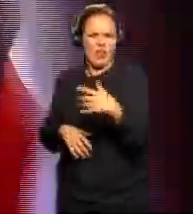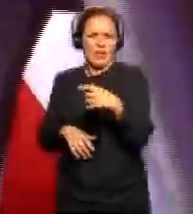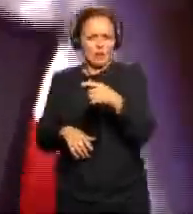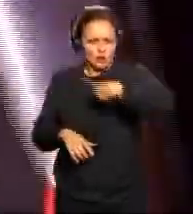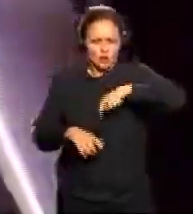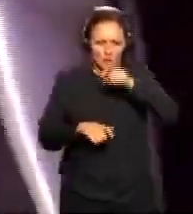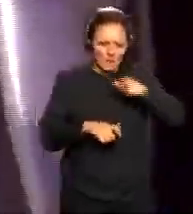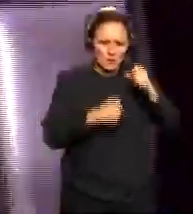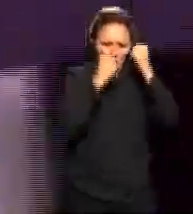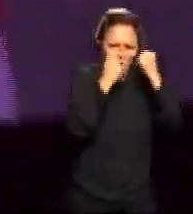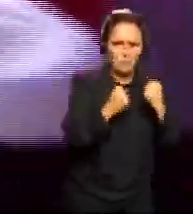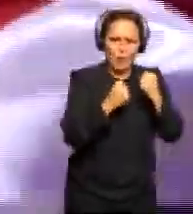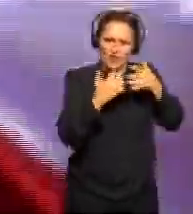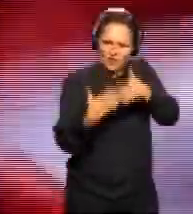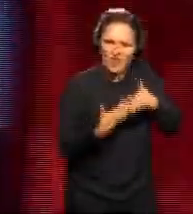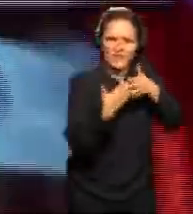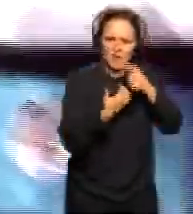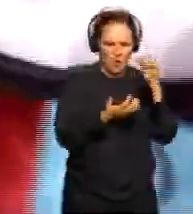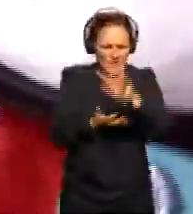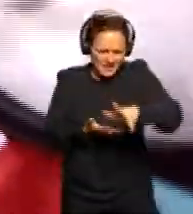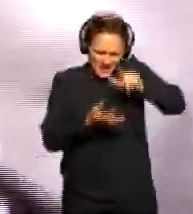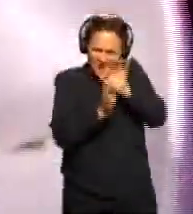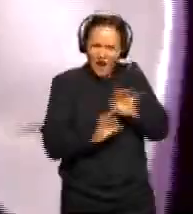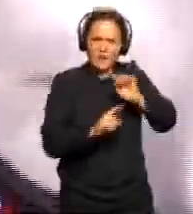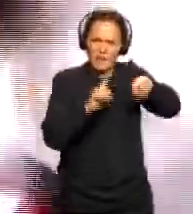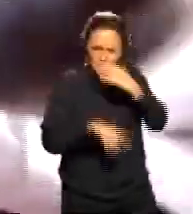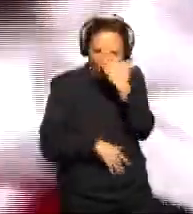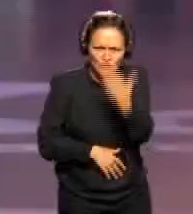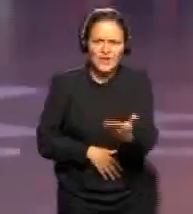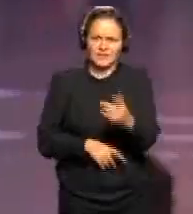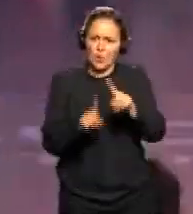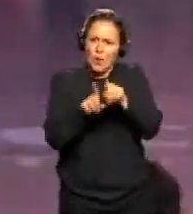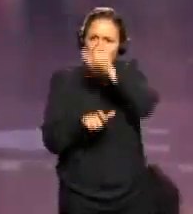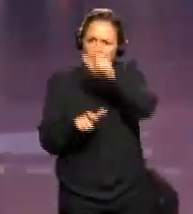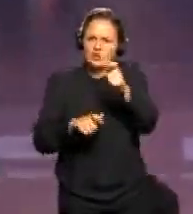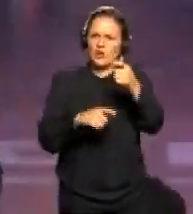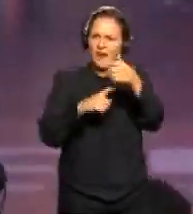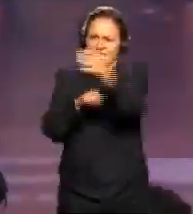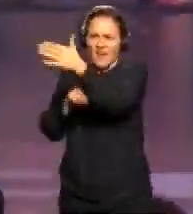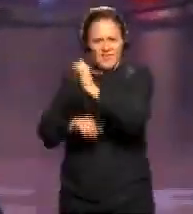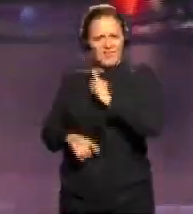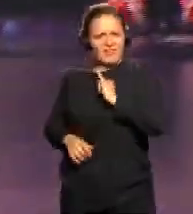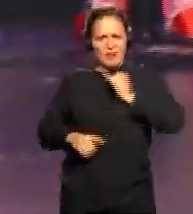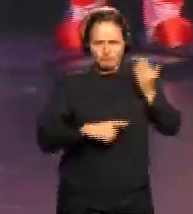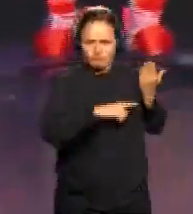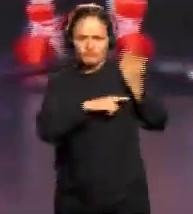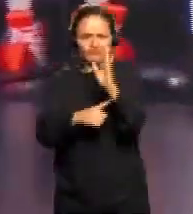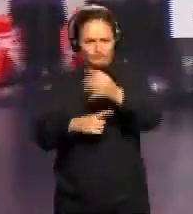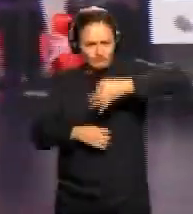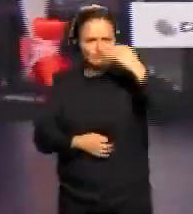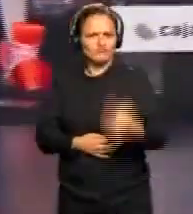preparada que nos defienda, que nada robe, que sea honesta, que represente esta bandera.